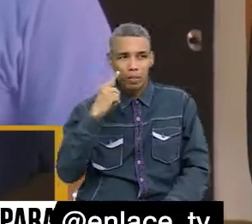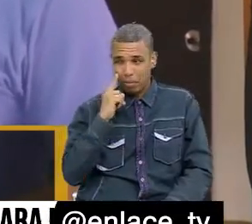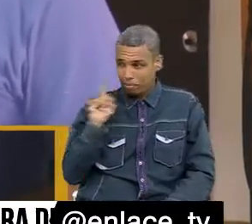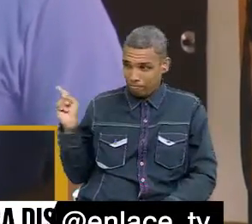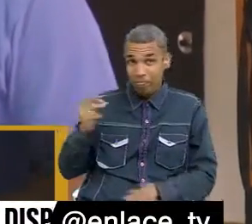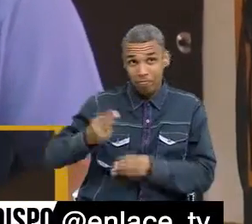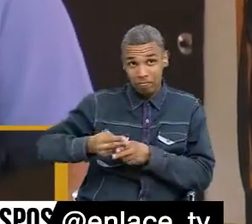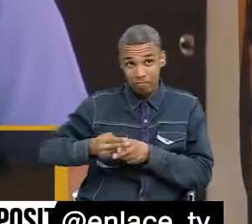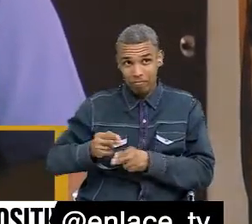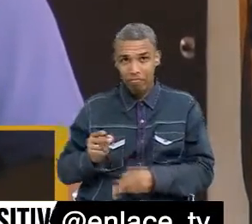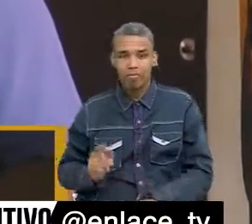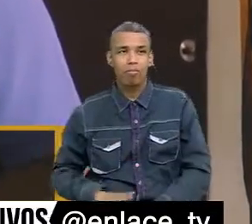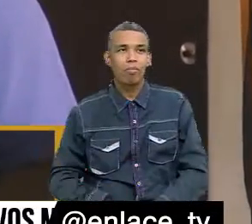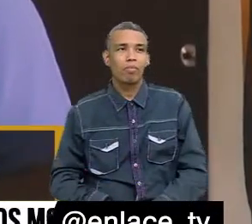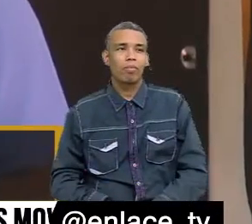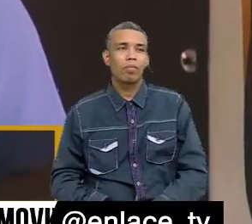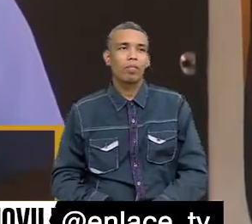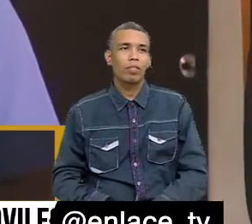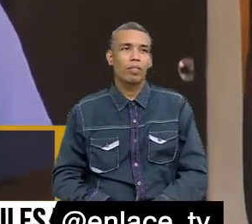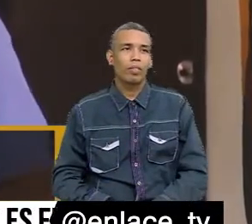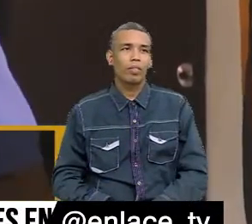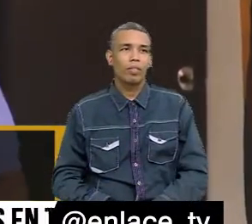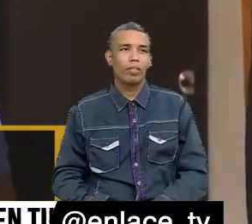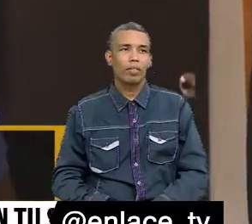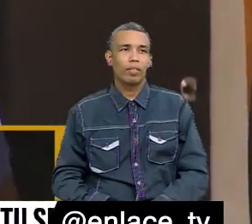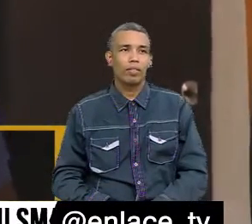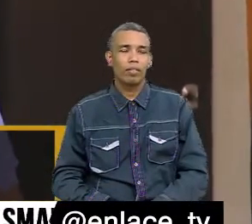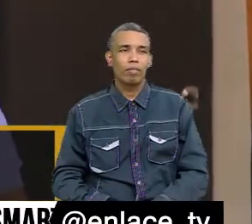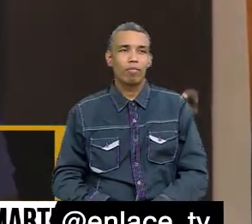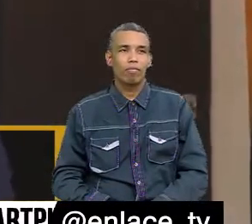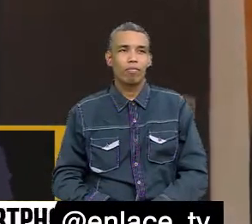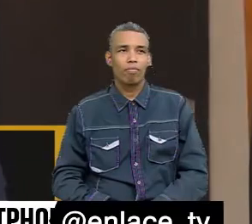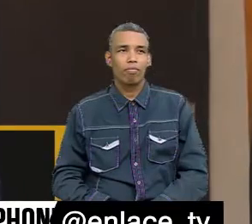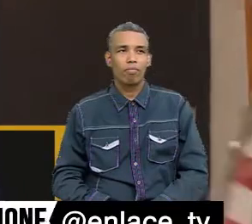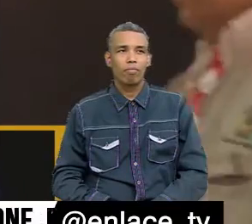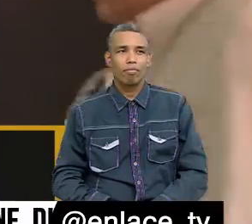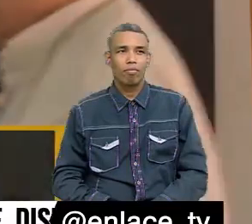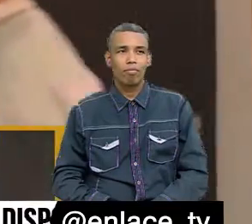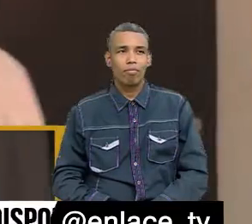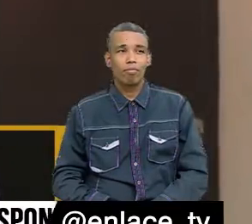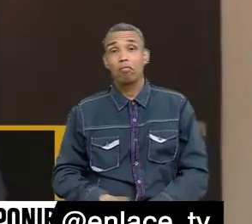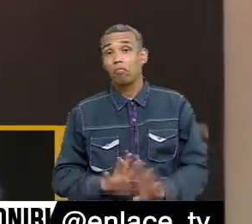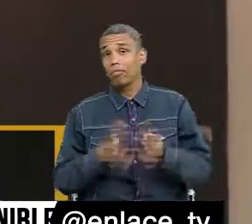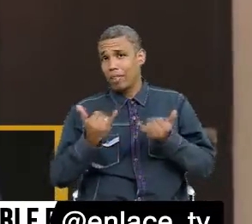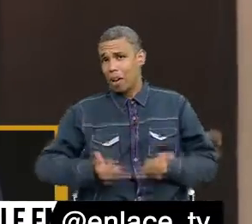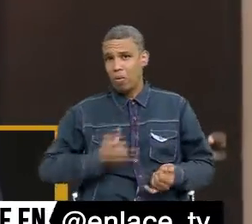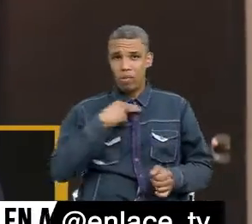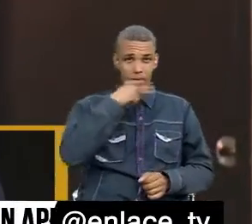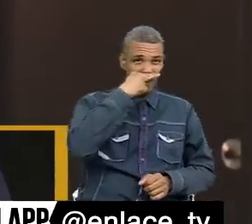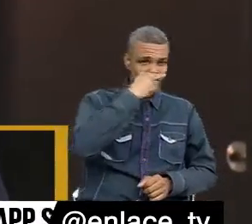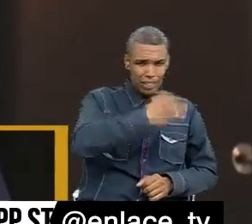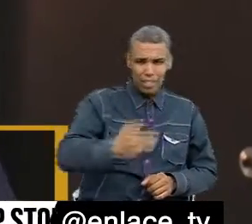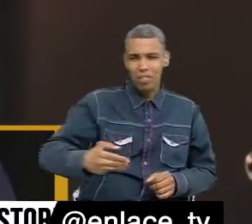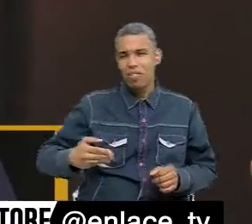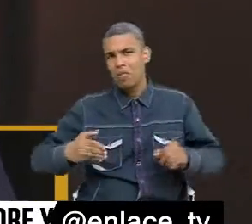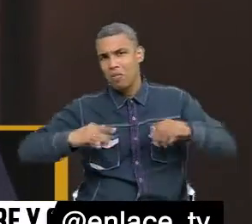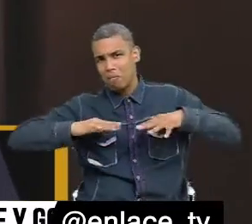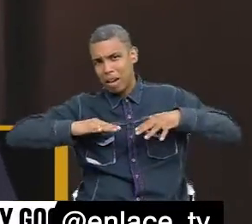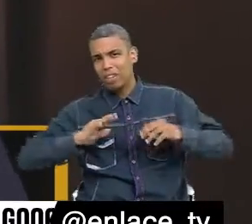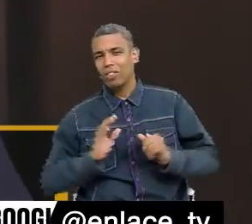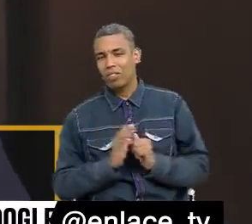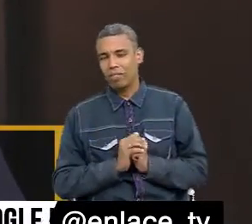qué se trata esta actividad especial de hoy, Juan Carlos? Buenas tardes. Pues aprovechando que los niños y las niñas están en vacaciones, estamos